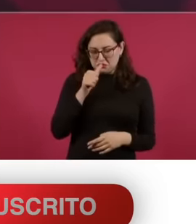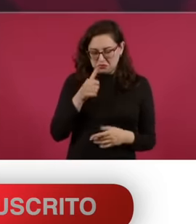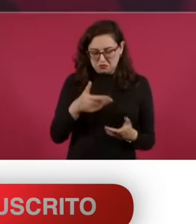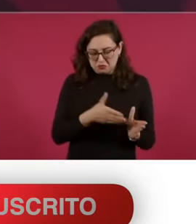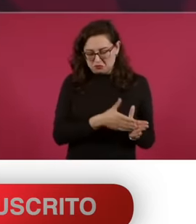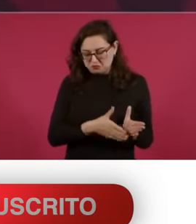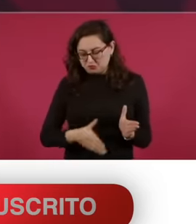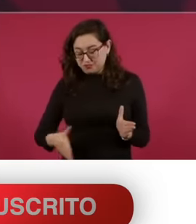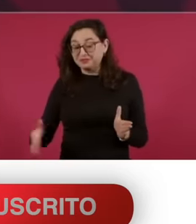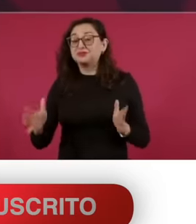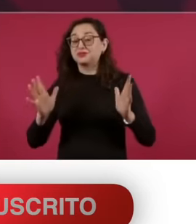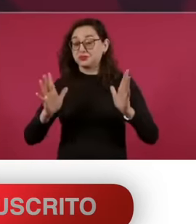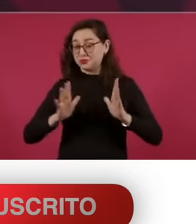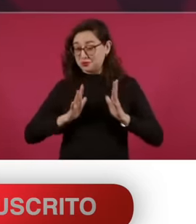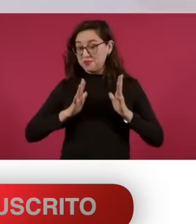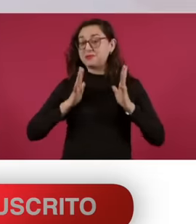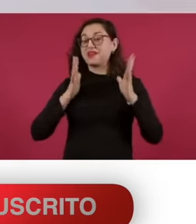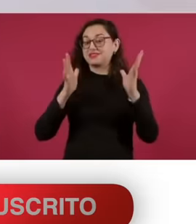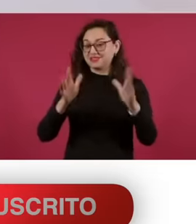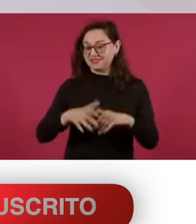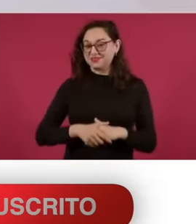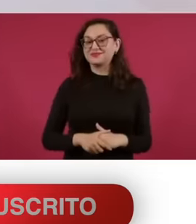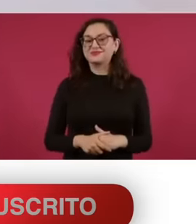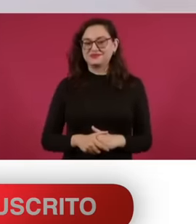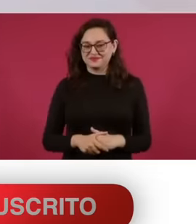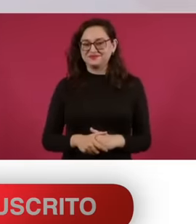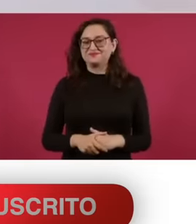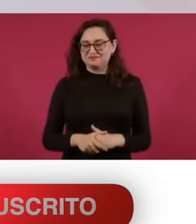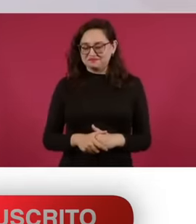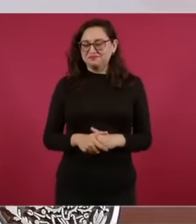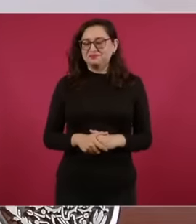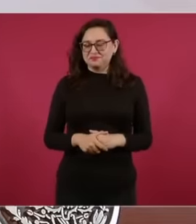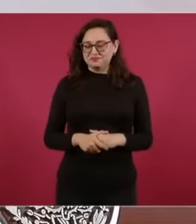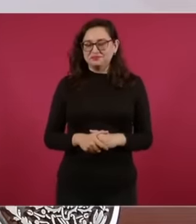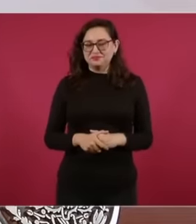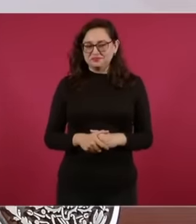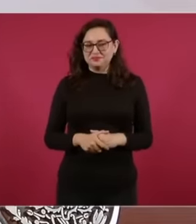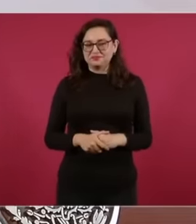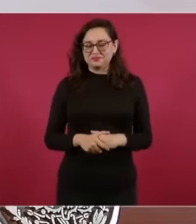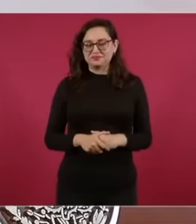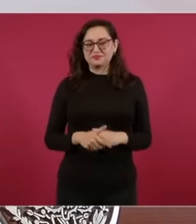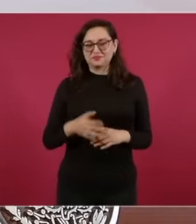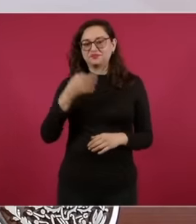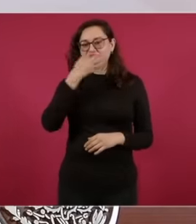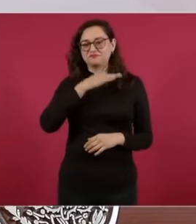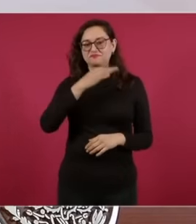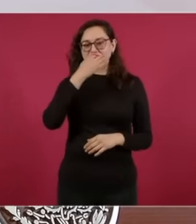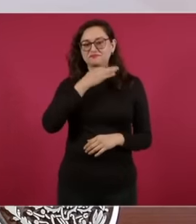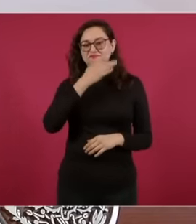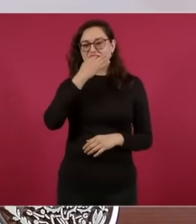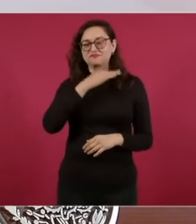porque les tenemos una sorpresa. O sea, va a estar bien el festival,